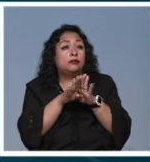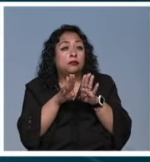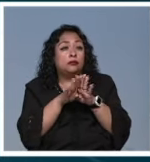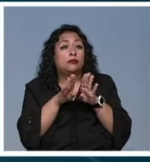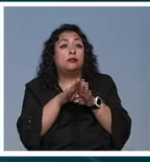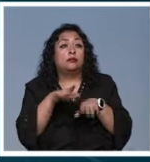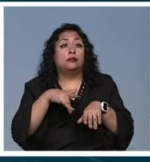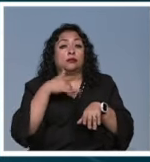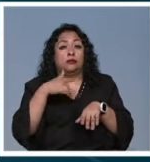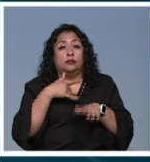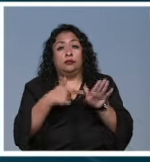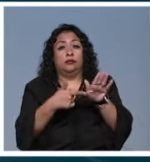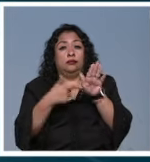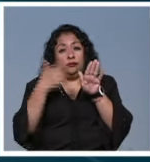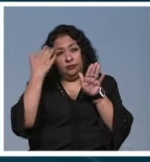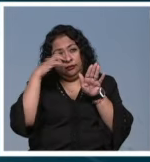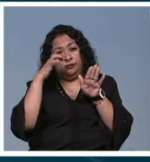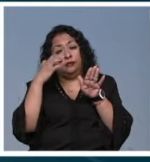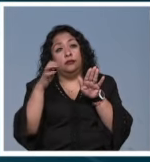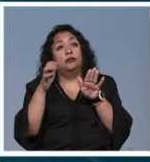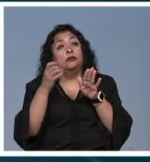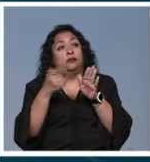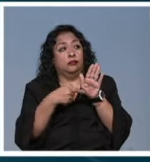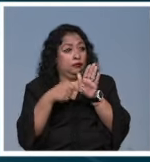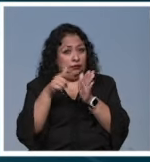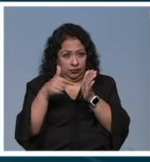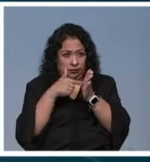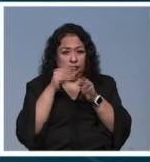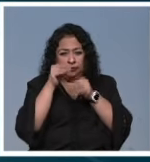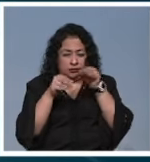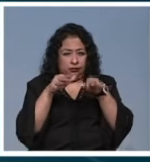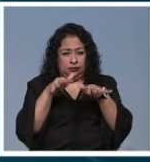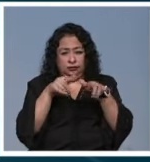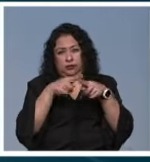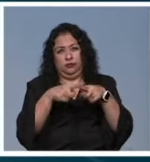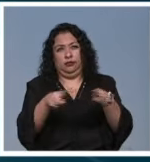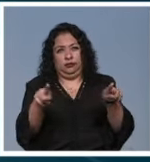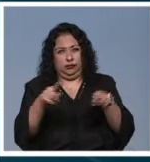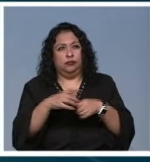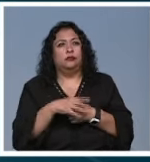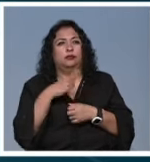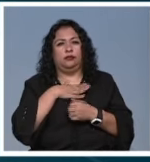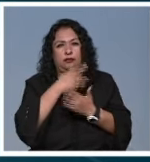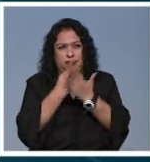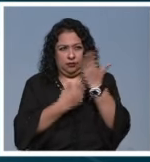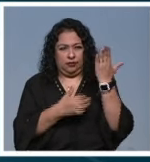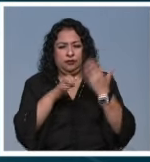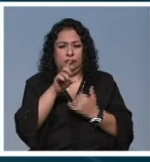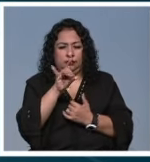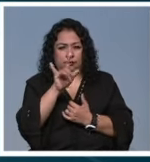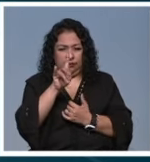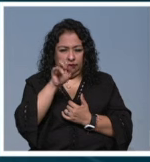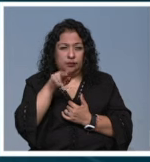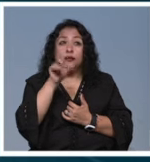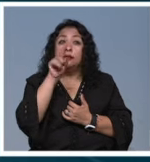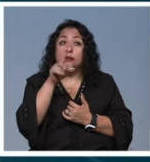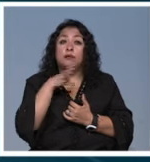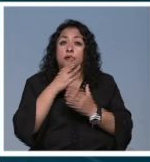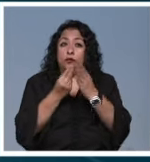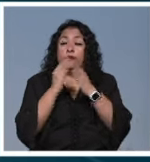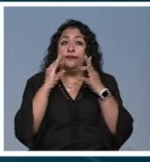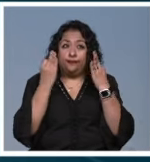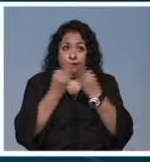el sentido de una exhibición que además tiene estos espacios performáticos y escenarios, ¿no? Nuestros programas Editions también, que van a tomar unas nuevas